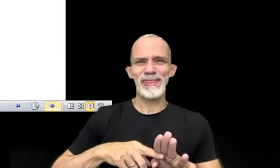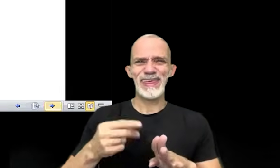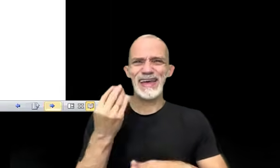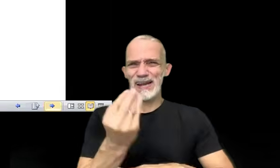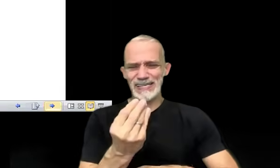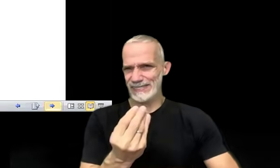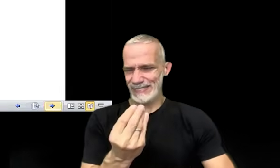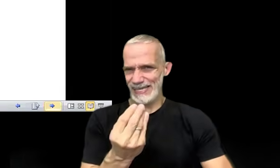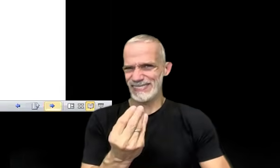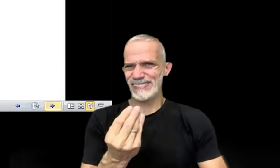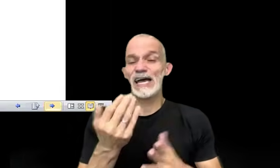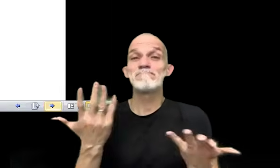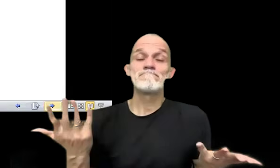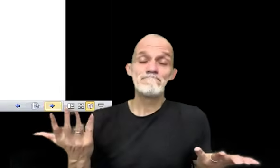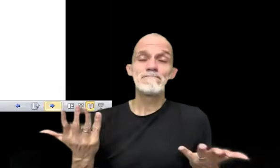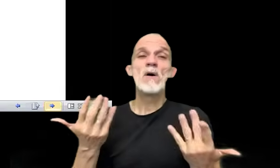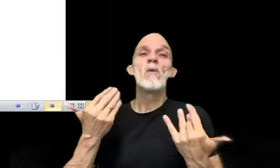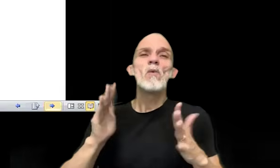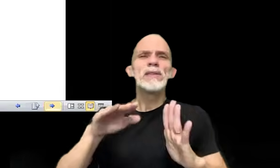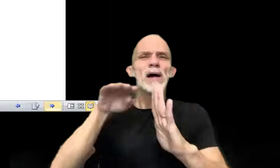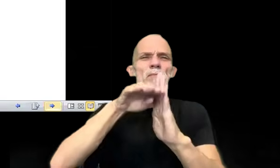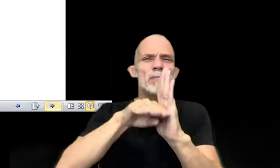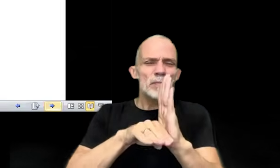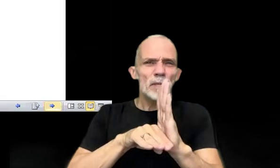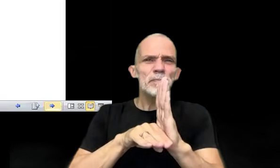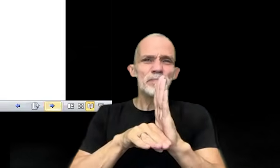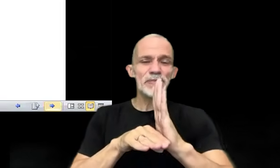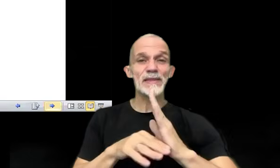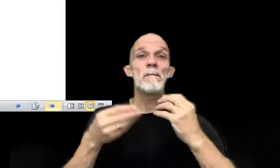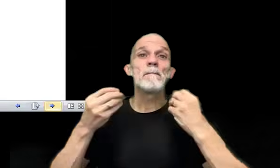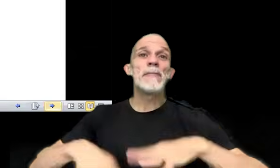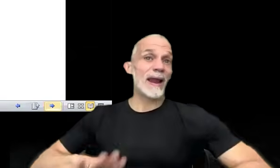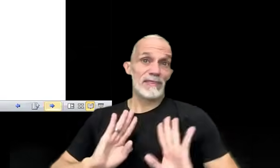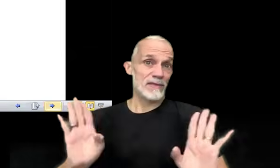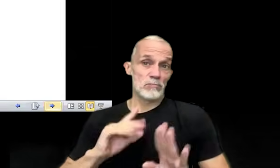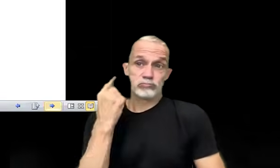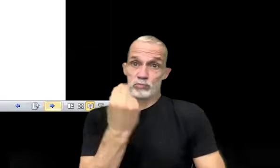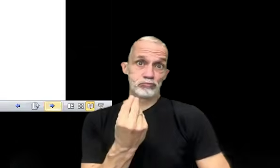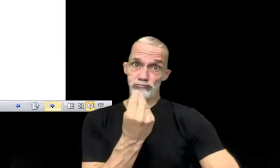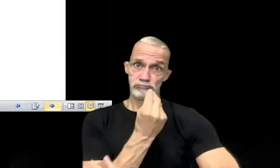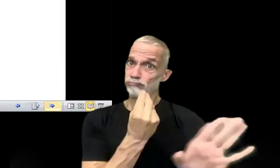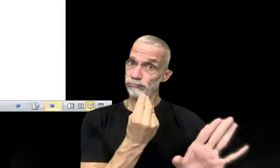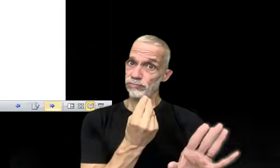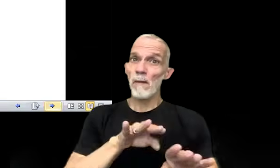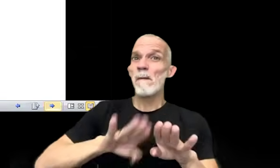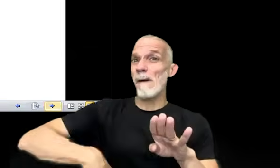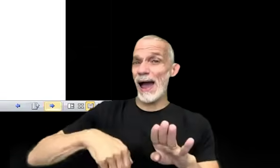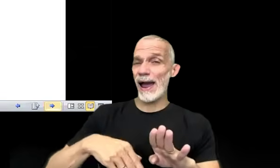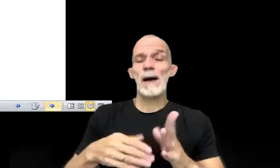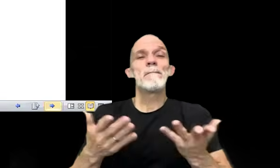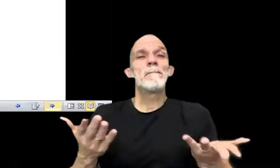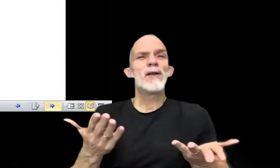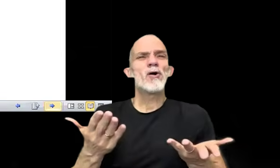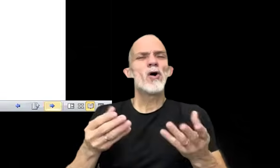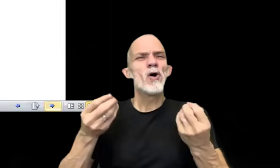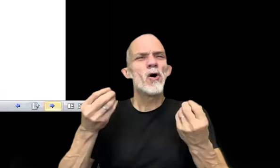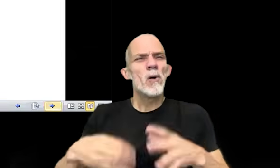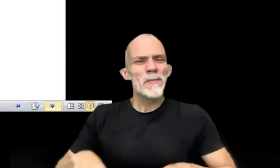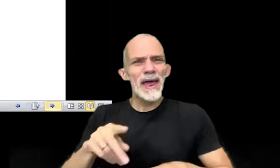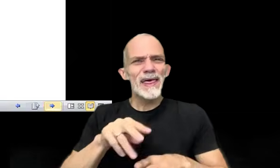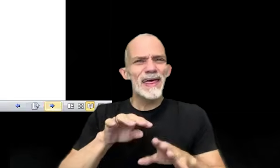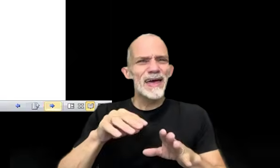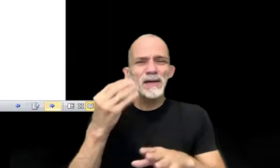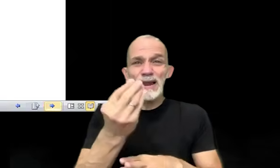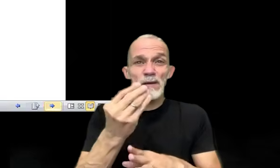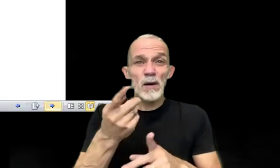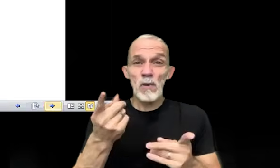fiscal, recordemos que lo que pueden estar dadas son las condiciones de pérdida de residencia. Pero nadie pierde la